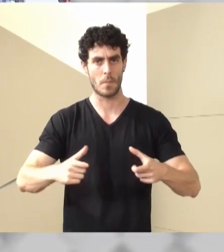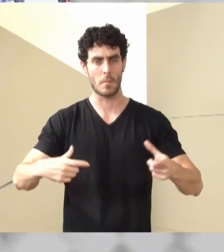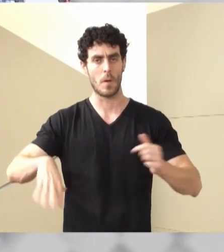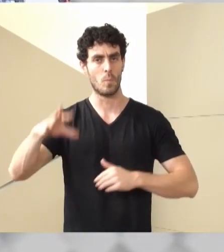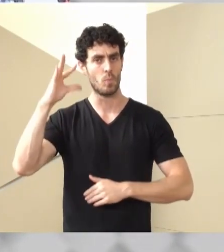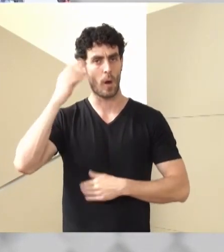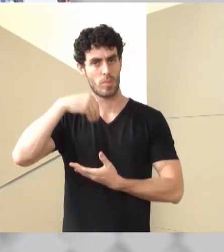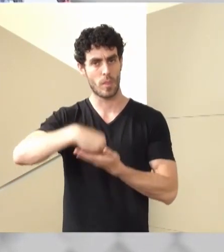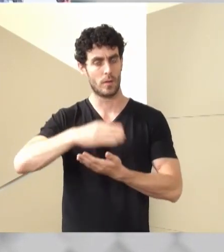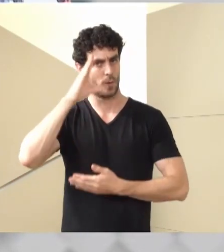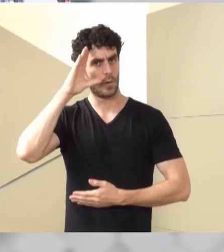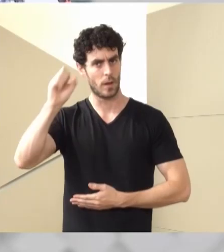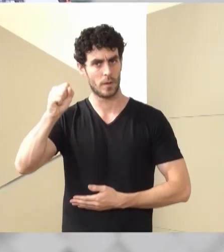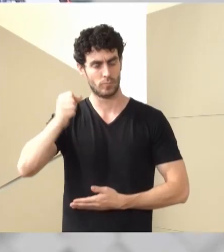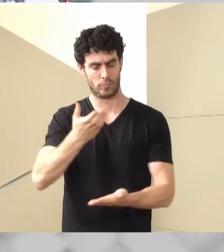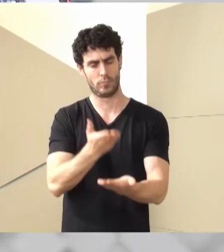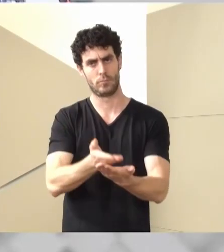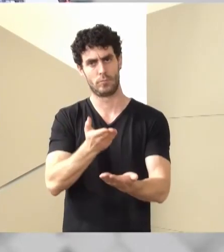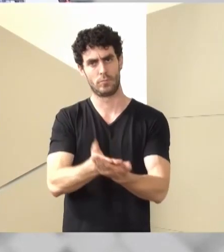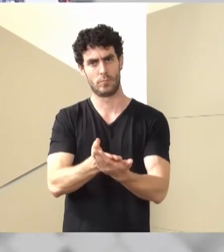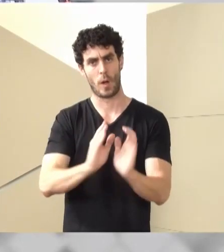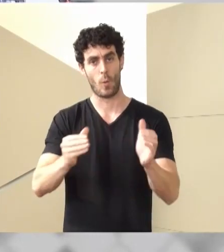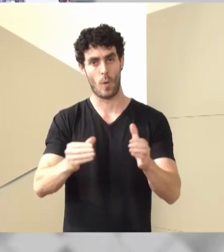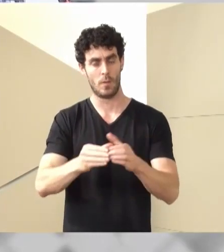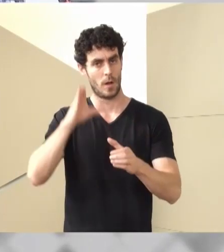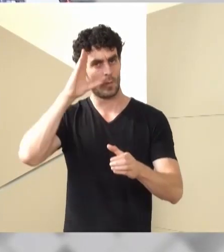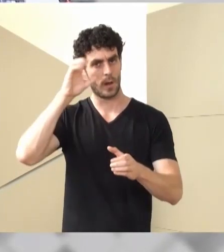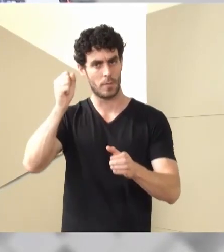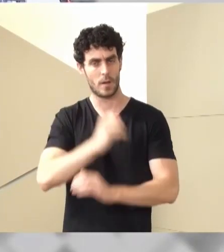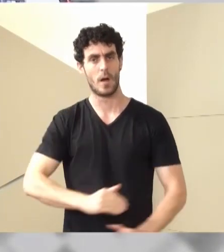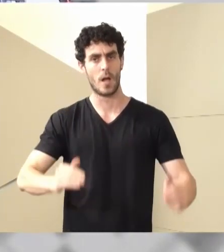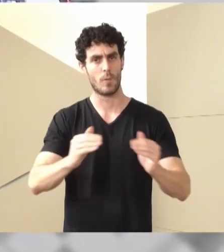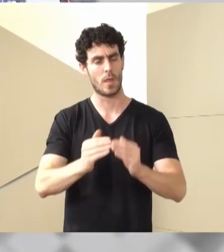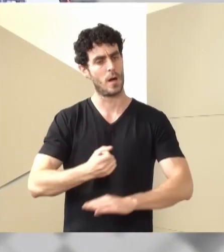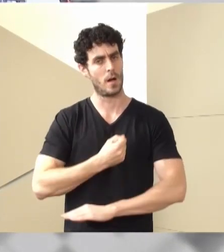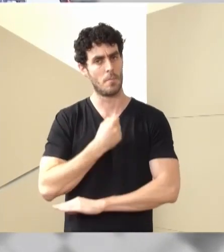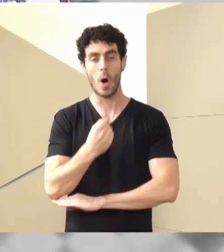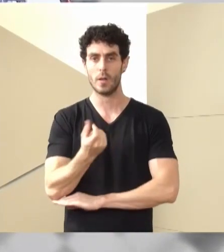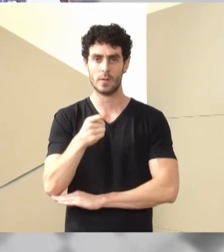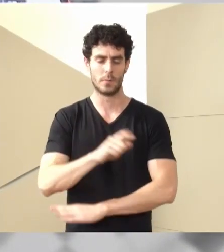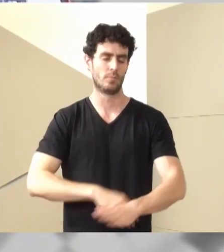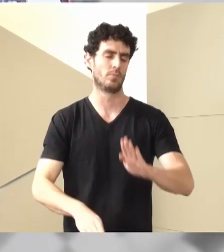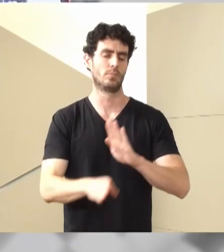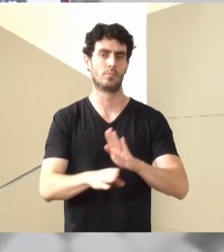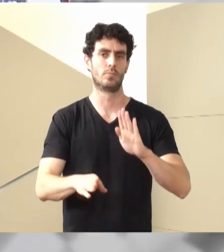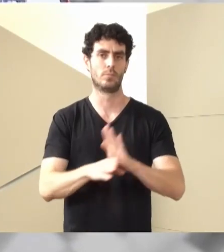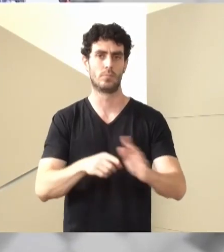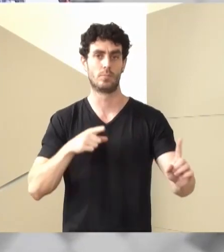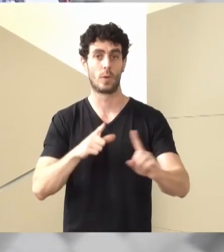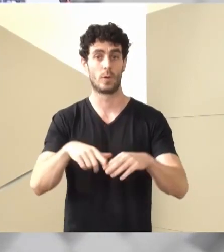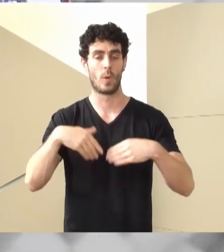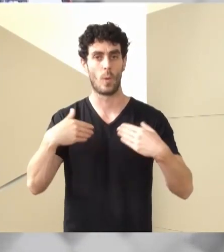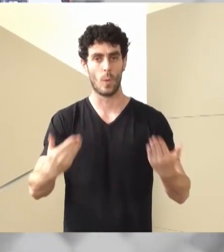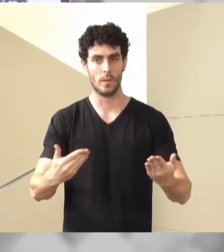la Guardia Civil, evidenciando que es un cuerpo que cree en la igualdad y que va a continuar trabajando para